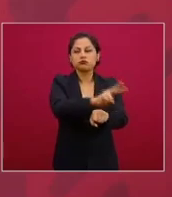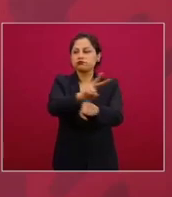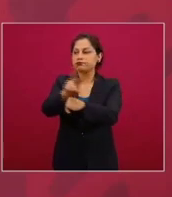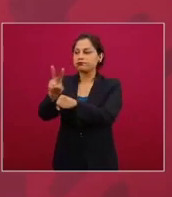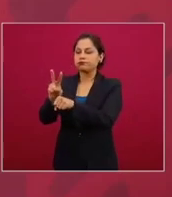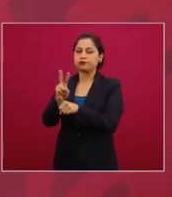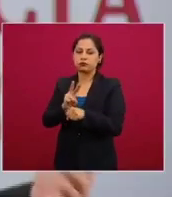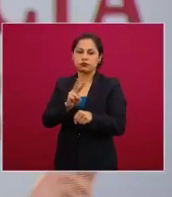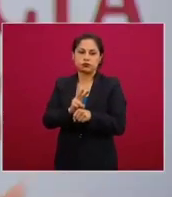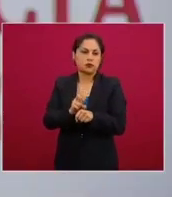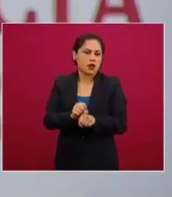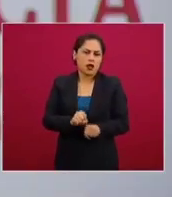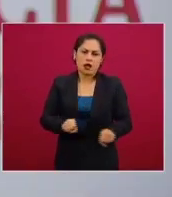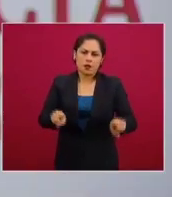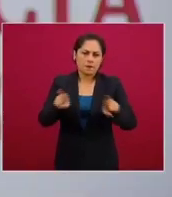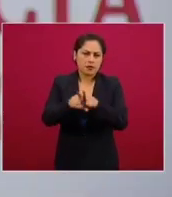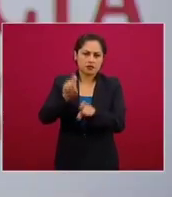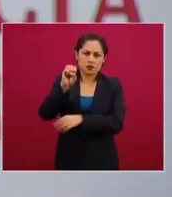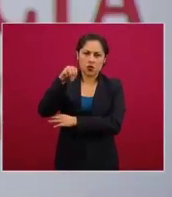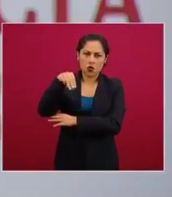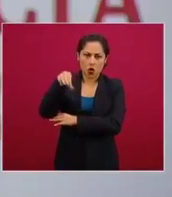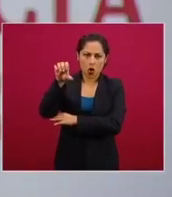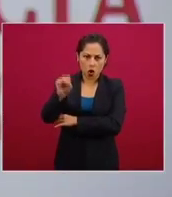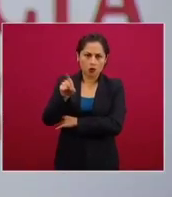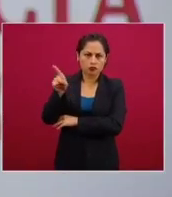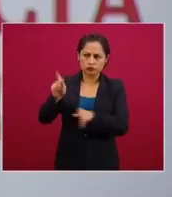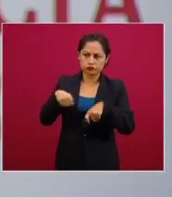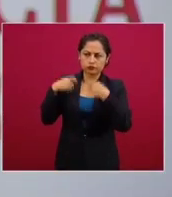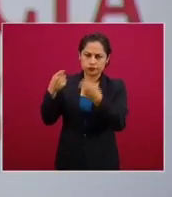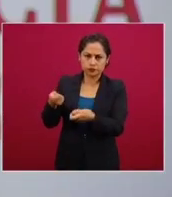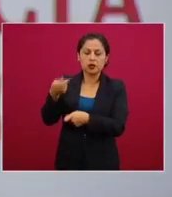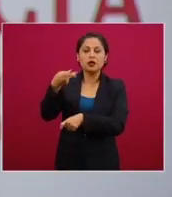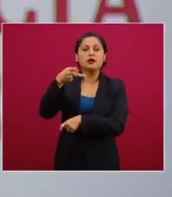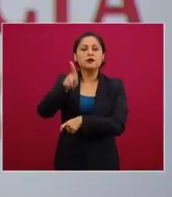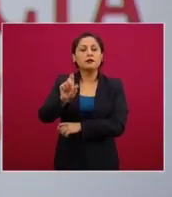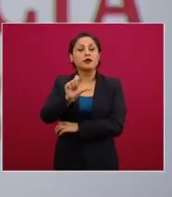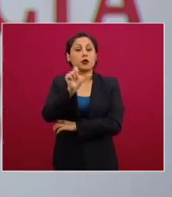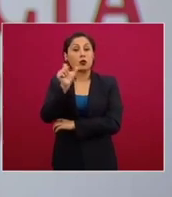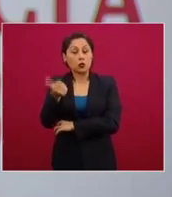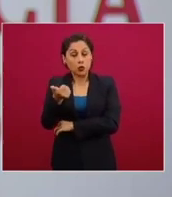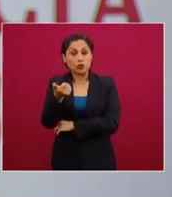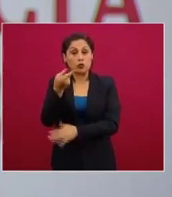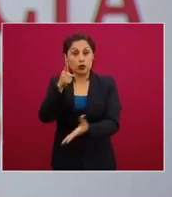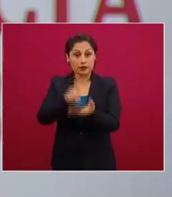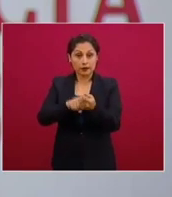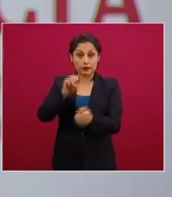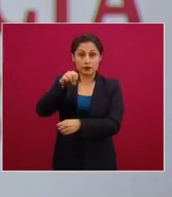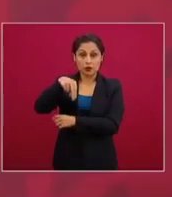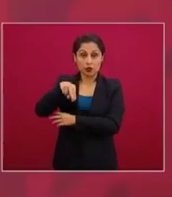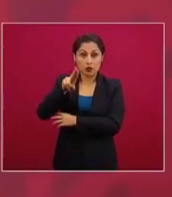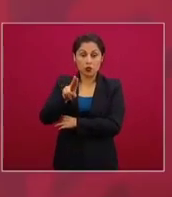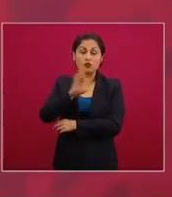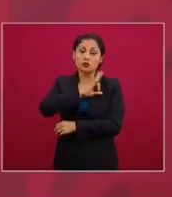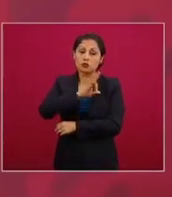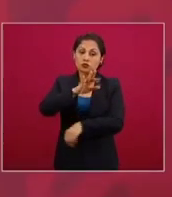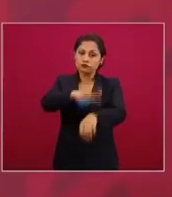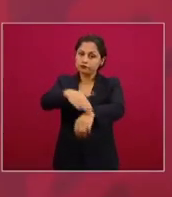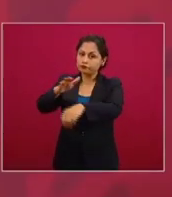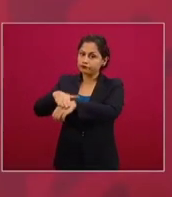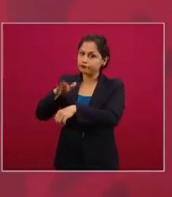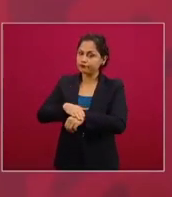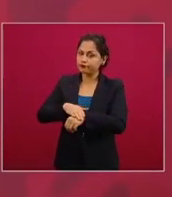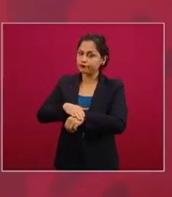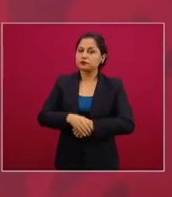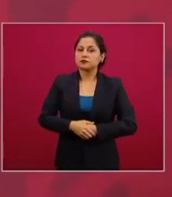Mundial de la Salud, que es clave, sino a través de otras instancias de la ONU. Bueno, pues bien, el